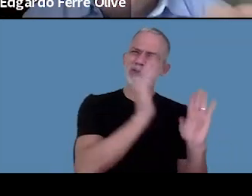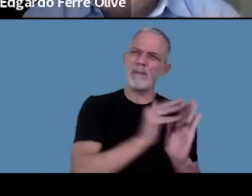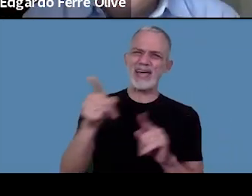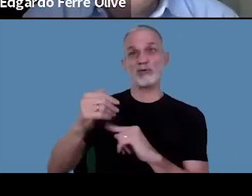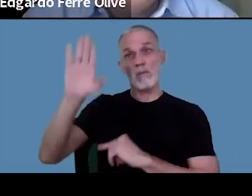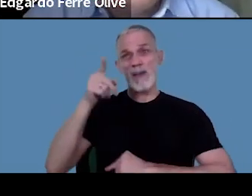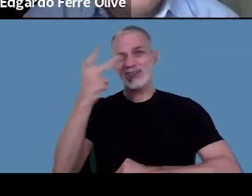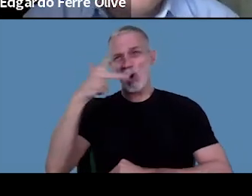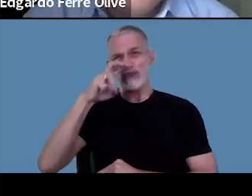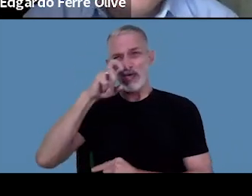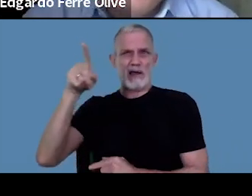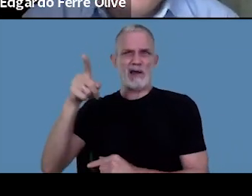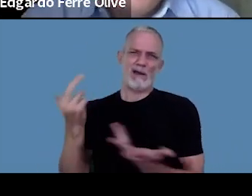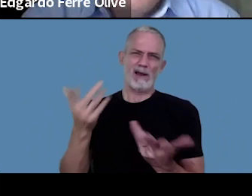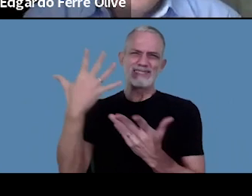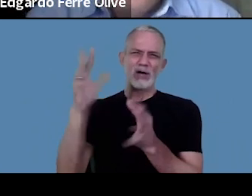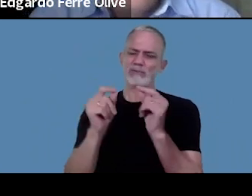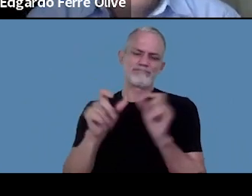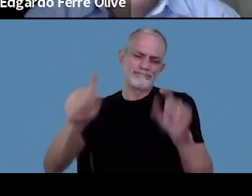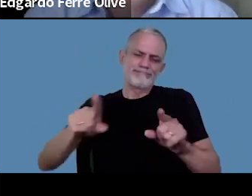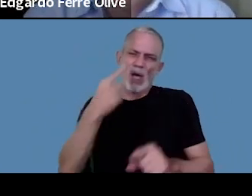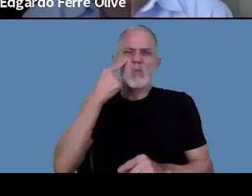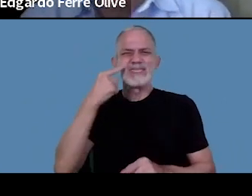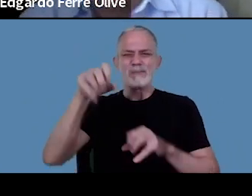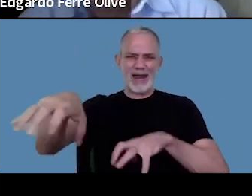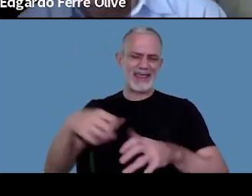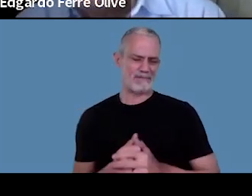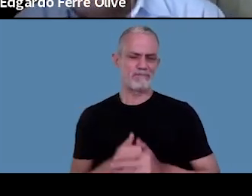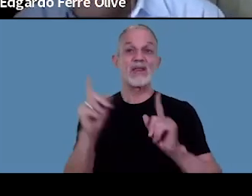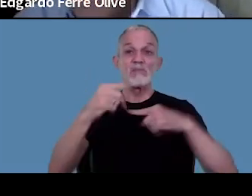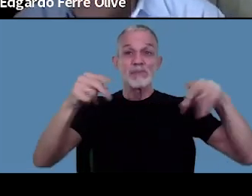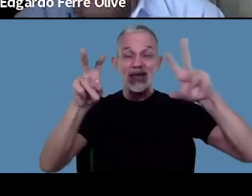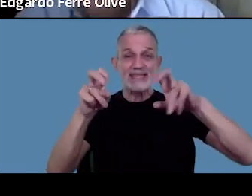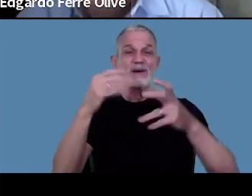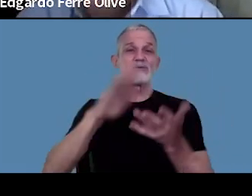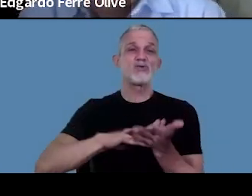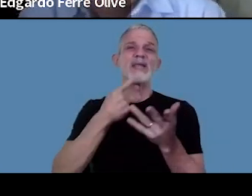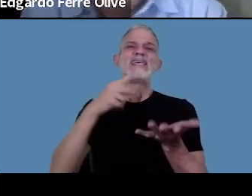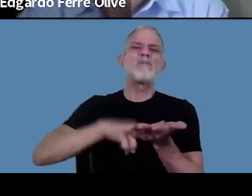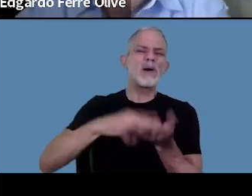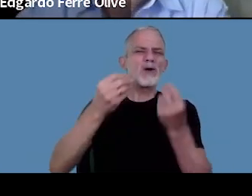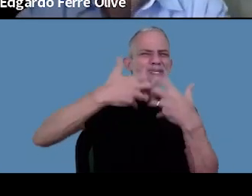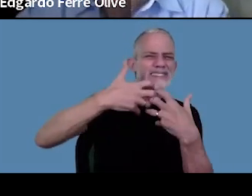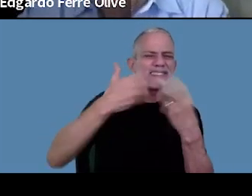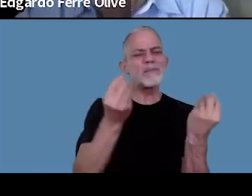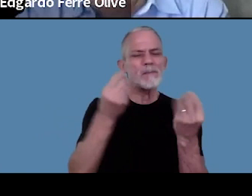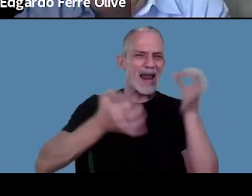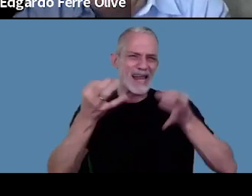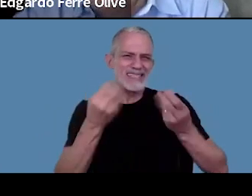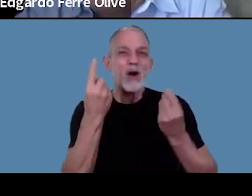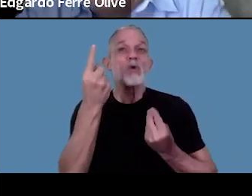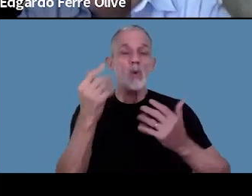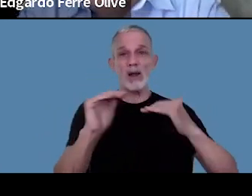más locales, más municipales. Hay algunos aspectos, obviamente, que en los sistemas tributarios hay que analizar con el ambiente. Uno de ellos es la estabilidad